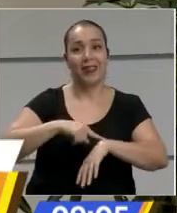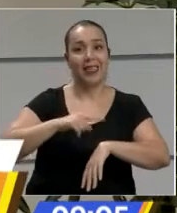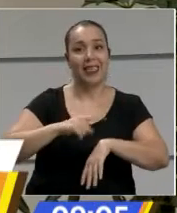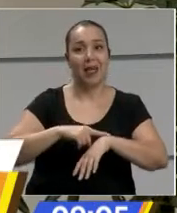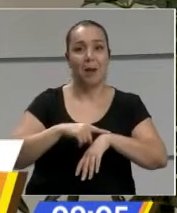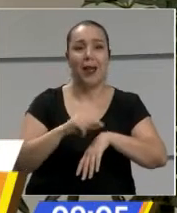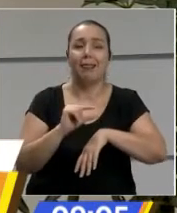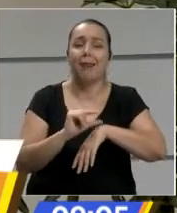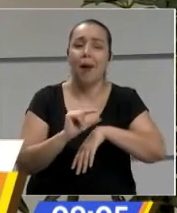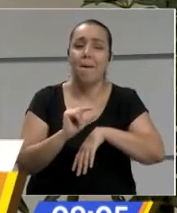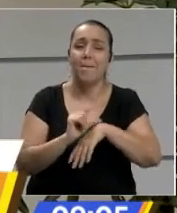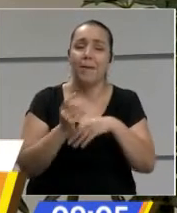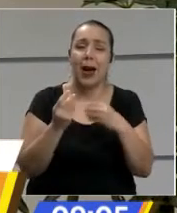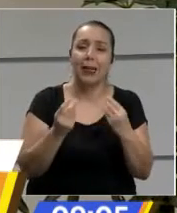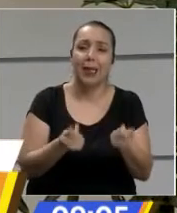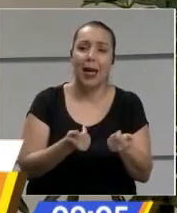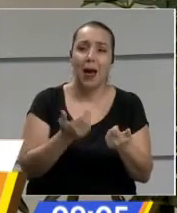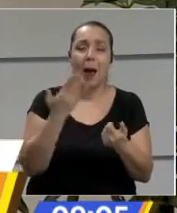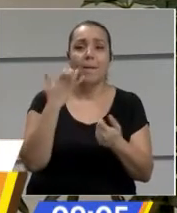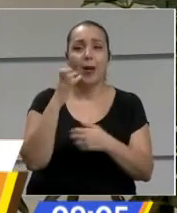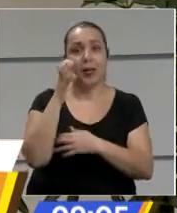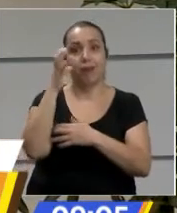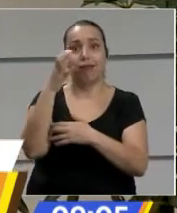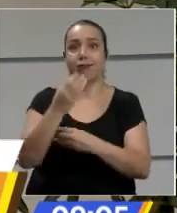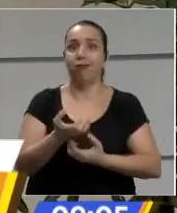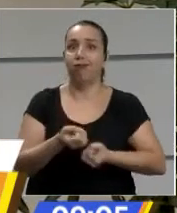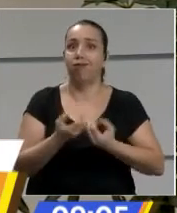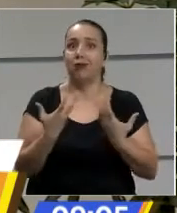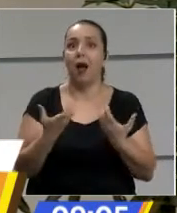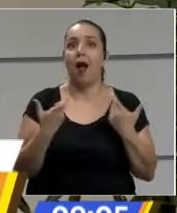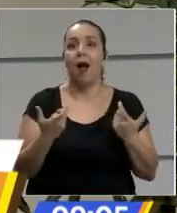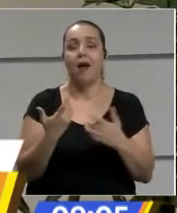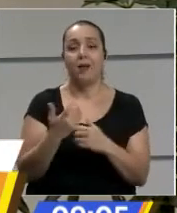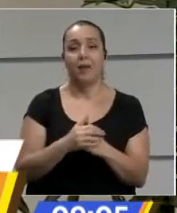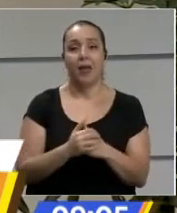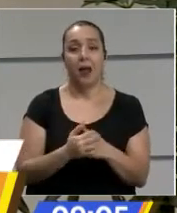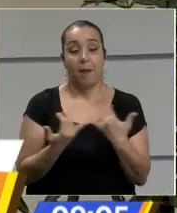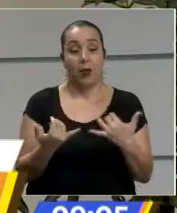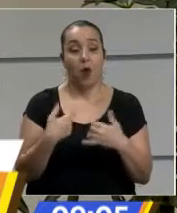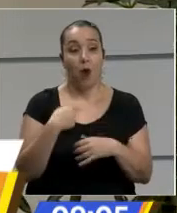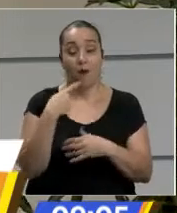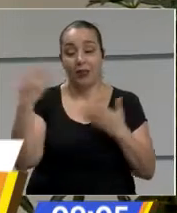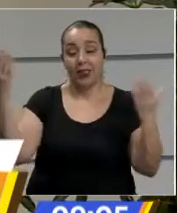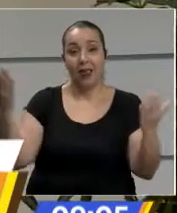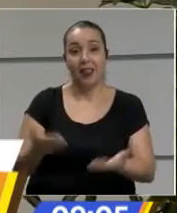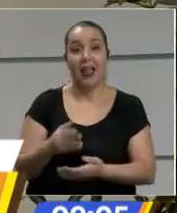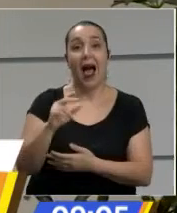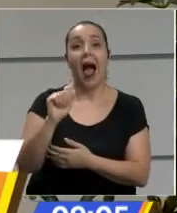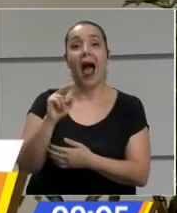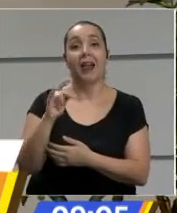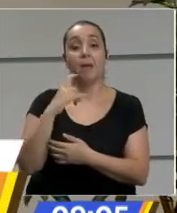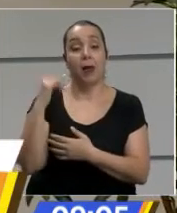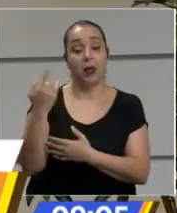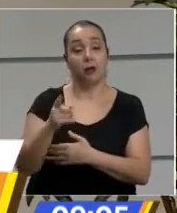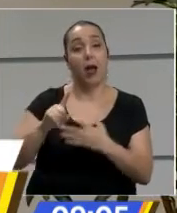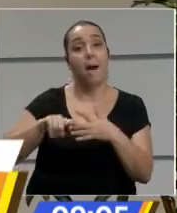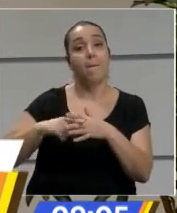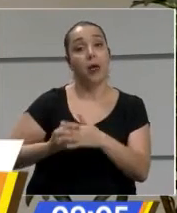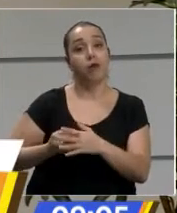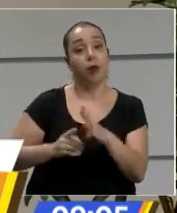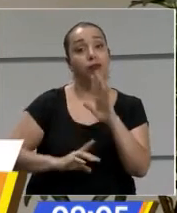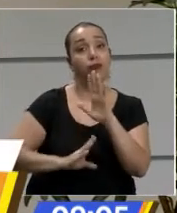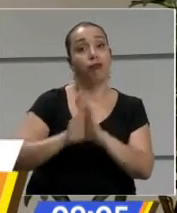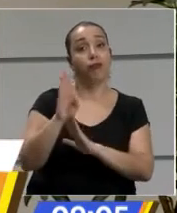queda corto. Cortito. Para la riqueza cultural de la que hoy vamos a trabajar. Pero vamos a darle entonces a Ani el espacio para que empiece a